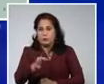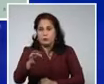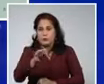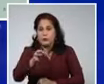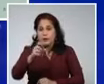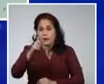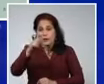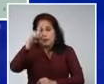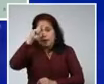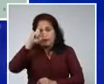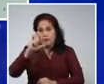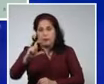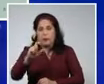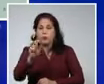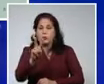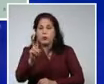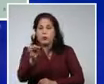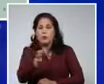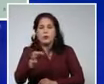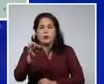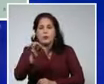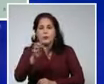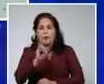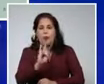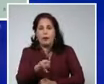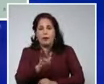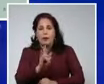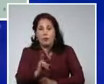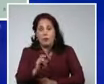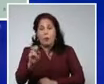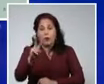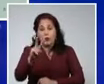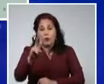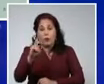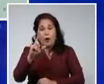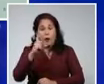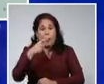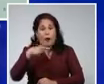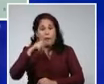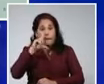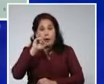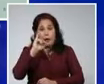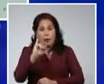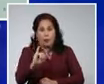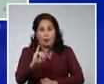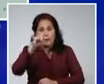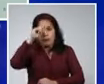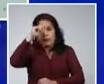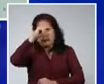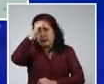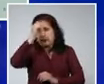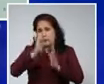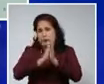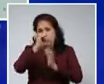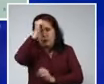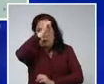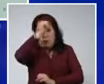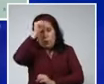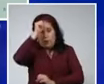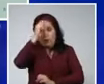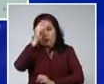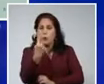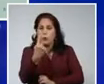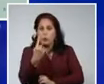Clara, 2 en Manicaragua y en Camajuaní, Santo Domingo y Ranchuelo, un caso autóctono en cada